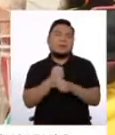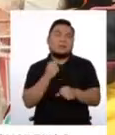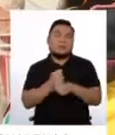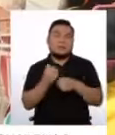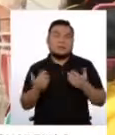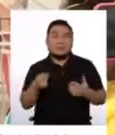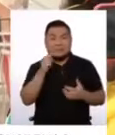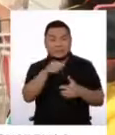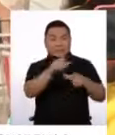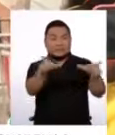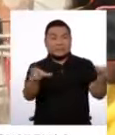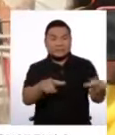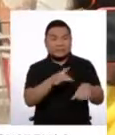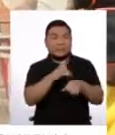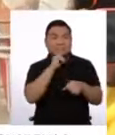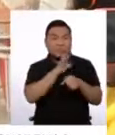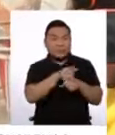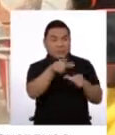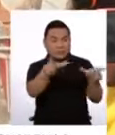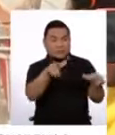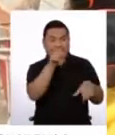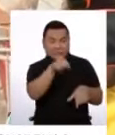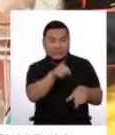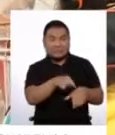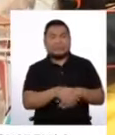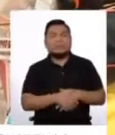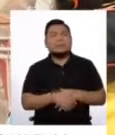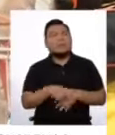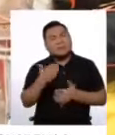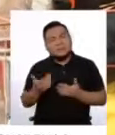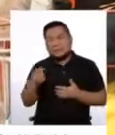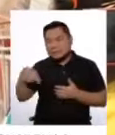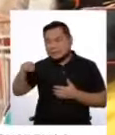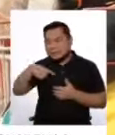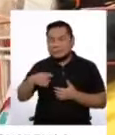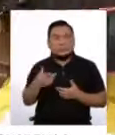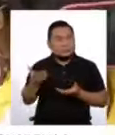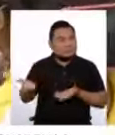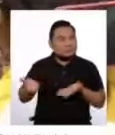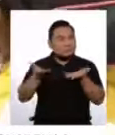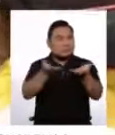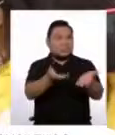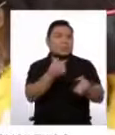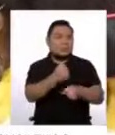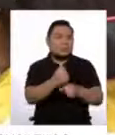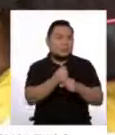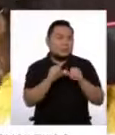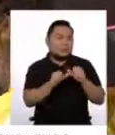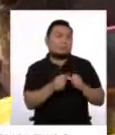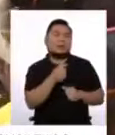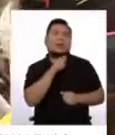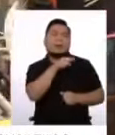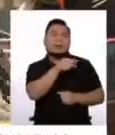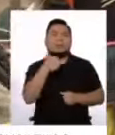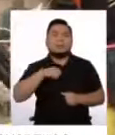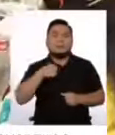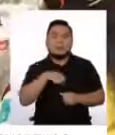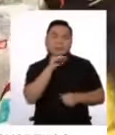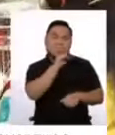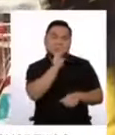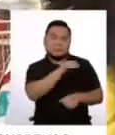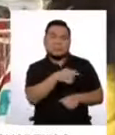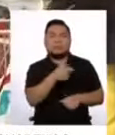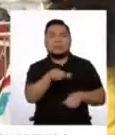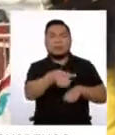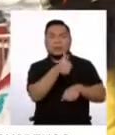hacia Tierra Prometida, estamos trabajando cuestiones que tienen que ver con transportes. El alcalde de Lima, Jorge Muñoz, pidió al